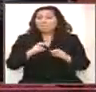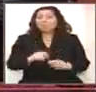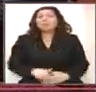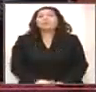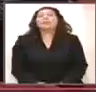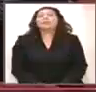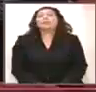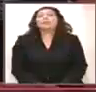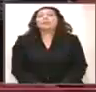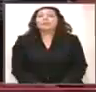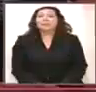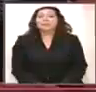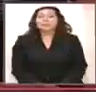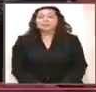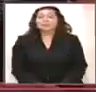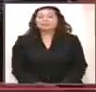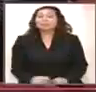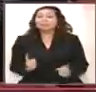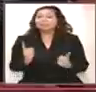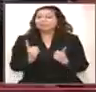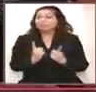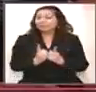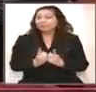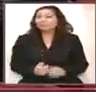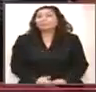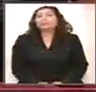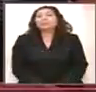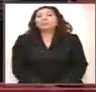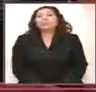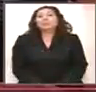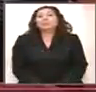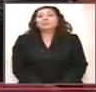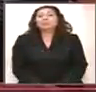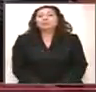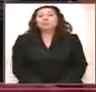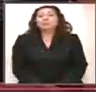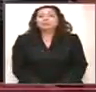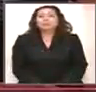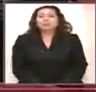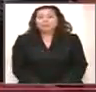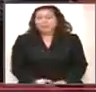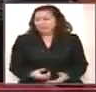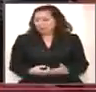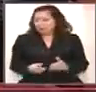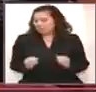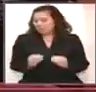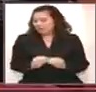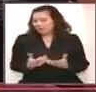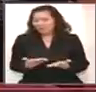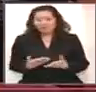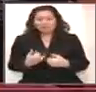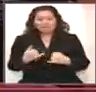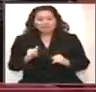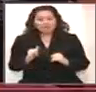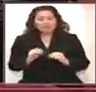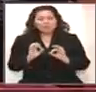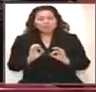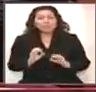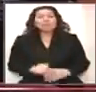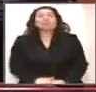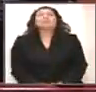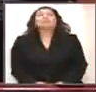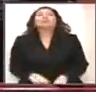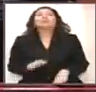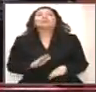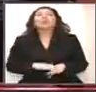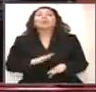públicas nos encontramos con cifras poco fiables en información existente